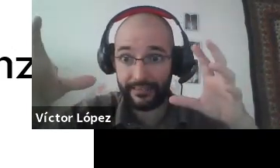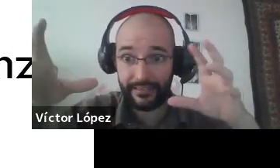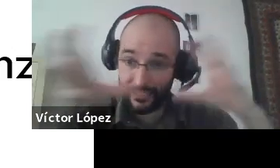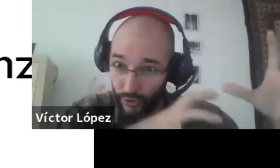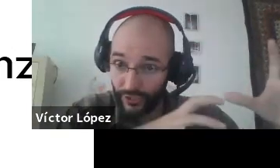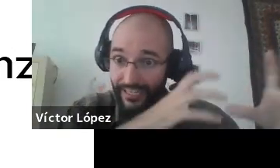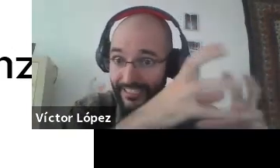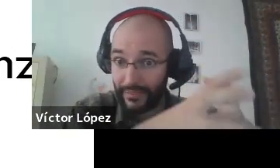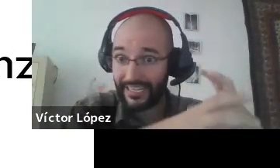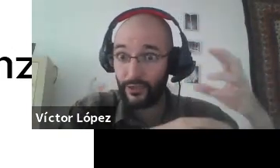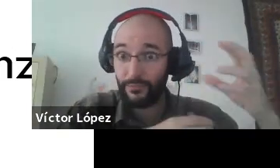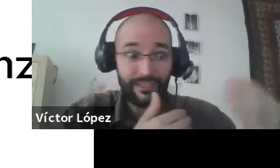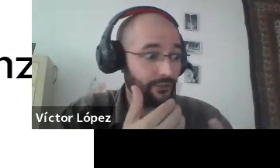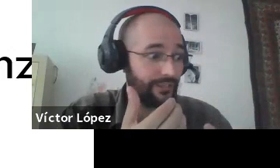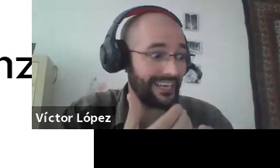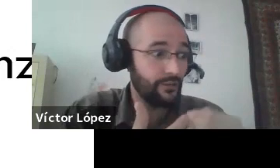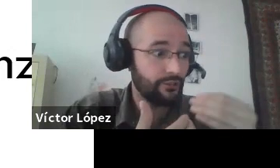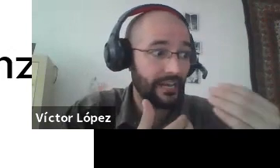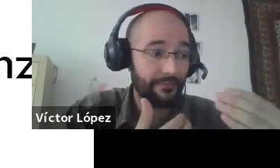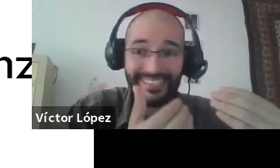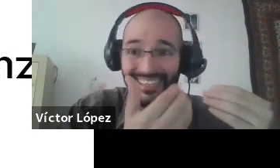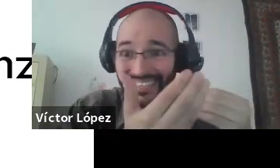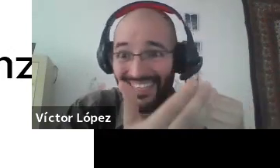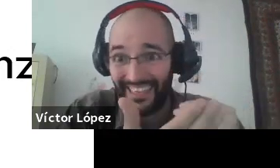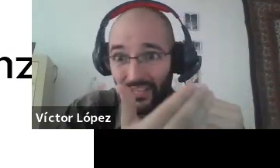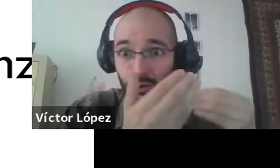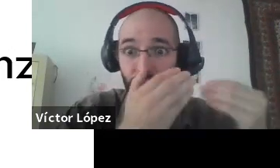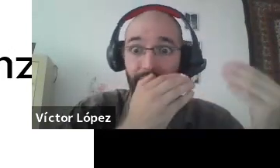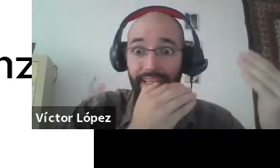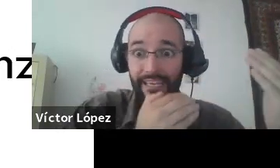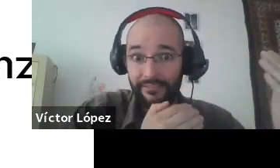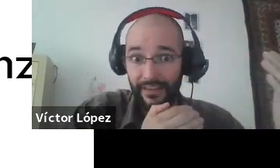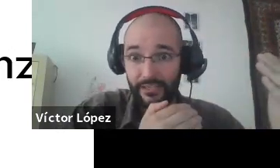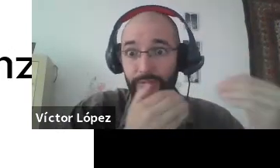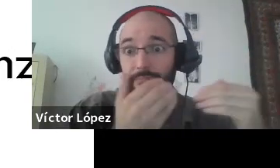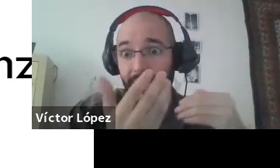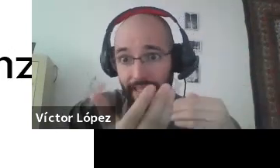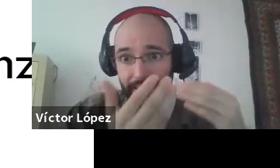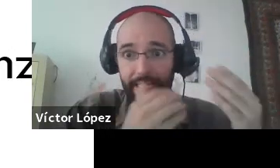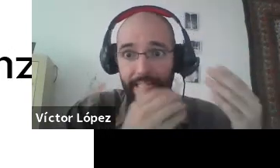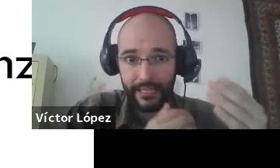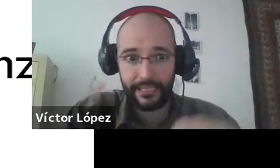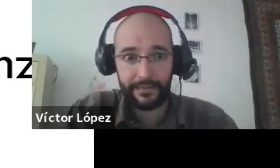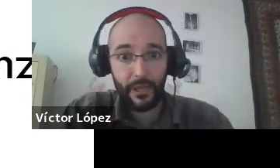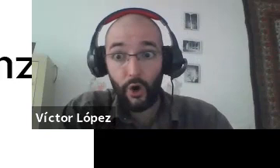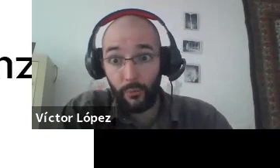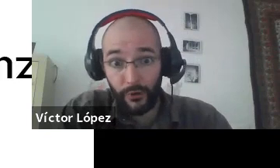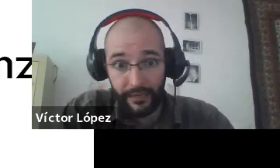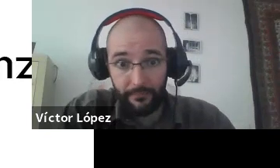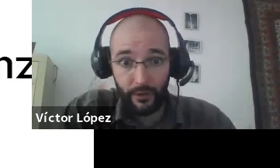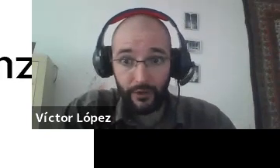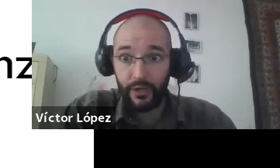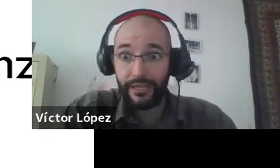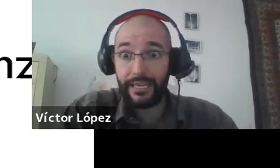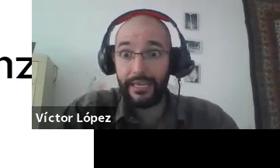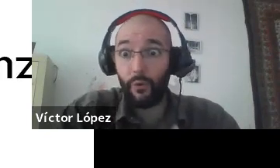realidad es otra la que está pasando y por lo tanto ya no sabes qué es cierto, qué es falso, etcétera, etcétera. O, por